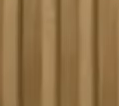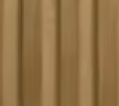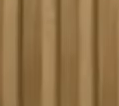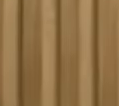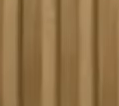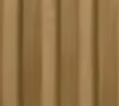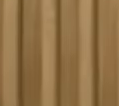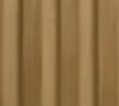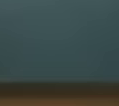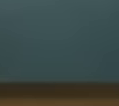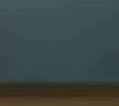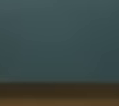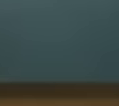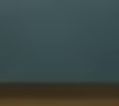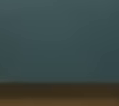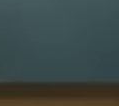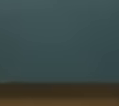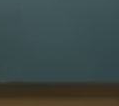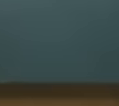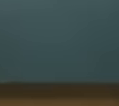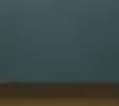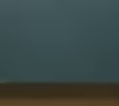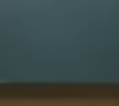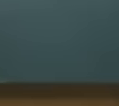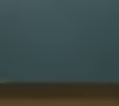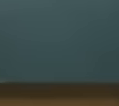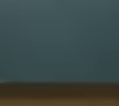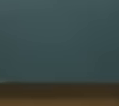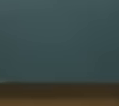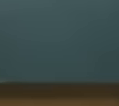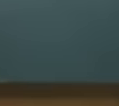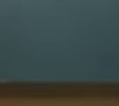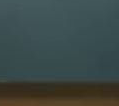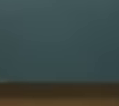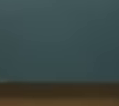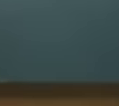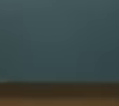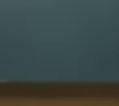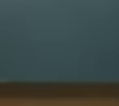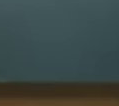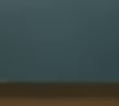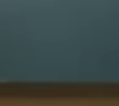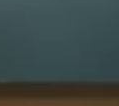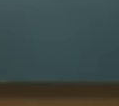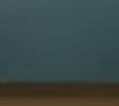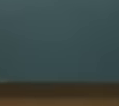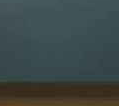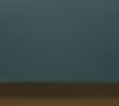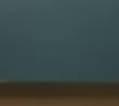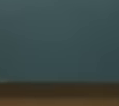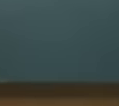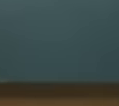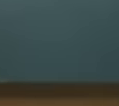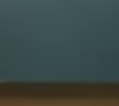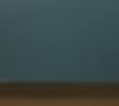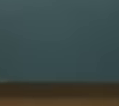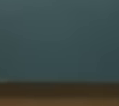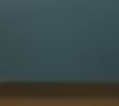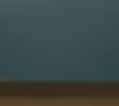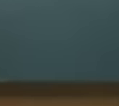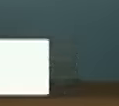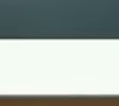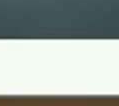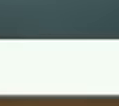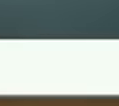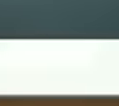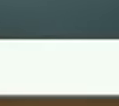William s Buenas tardes tengan todos ustedes pueblo de Venezuela efectivamente el